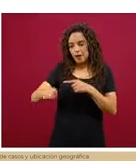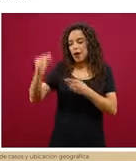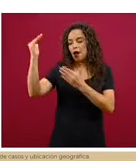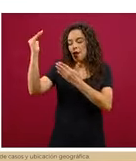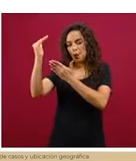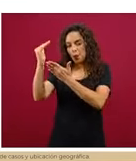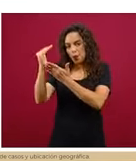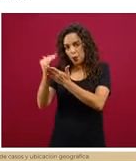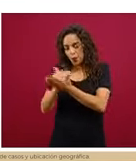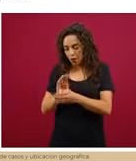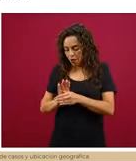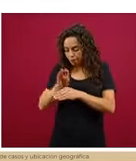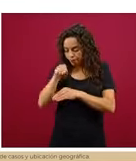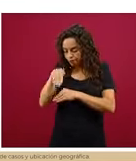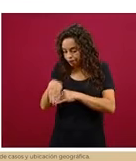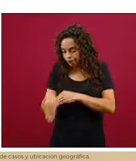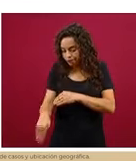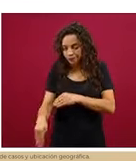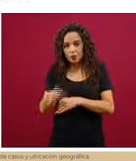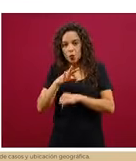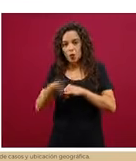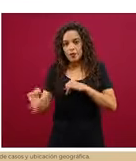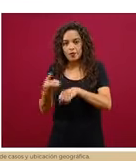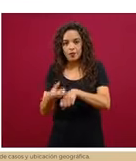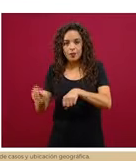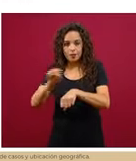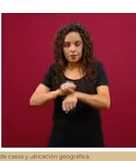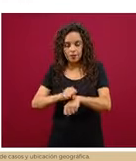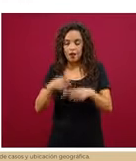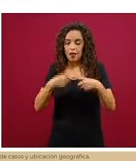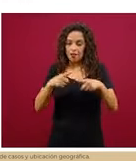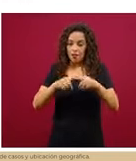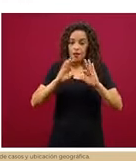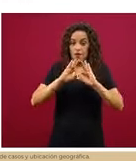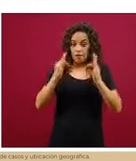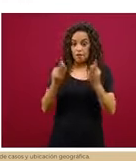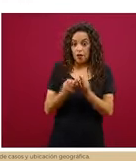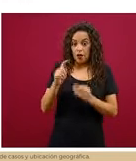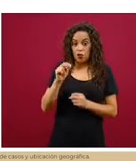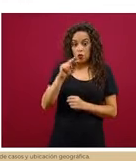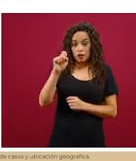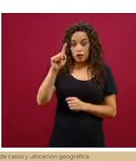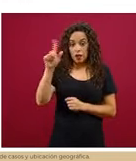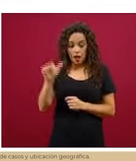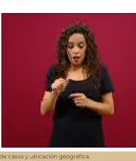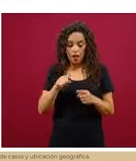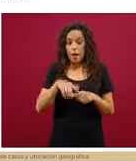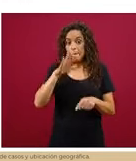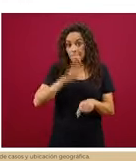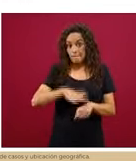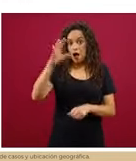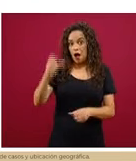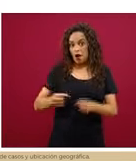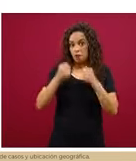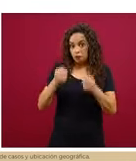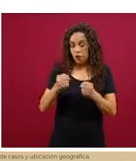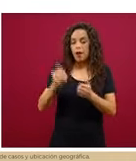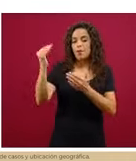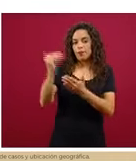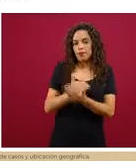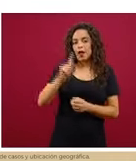semana de medición con diferentes magnitudes, Tuxtla Gutiérrez con una mayor intensidad, una mayor magnitud que la de Tapachula,